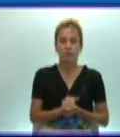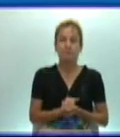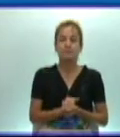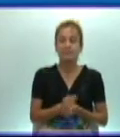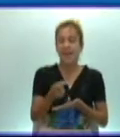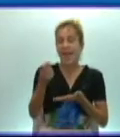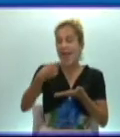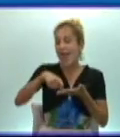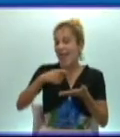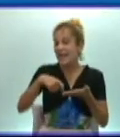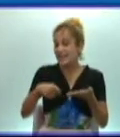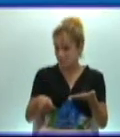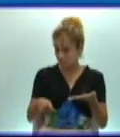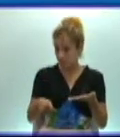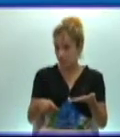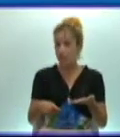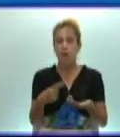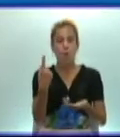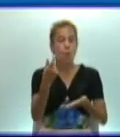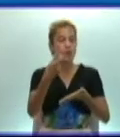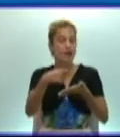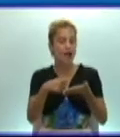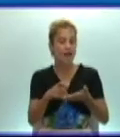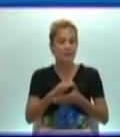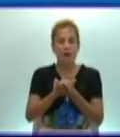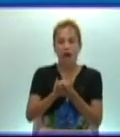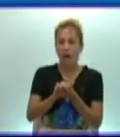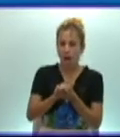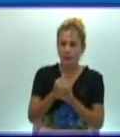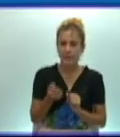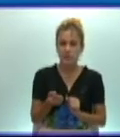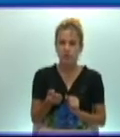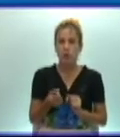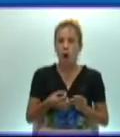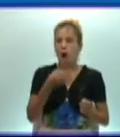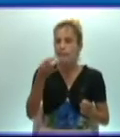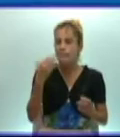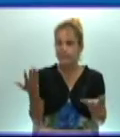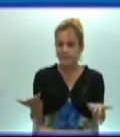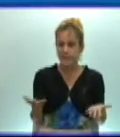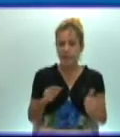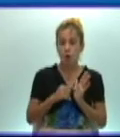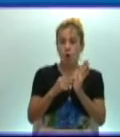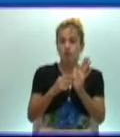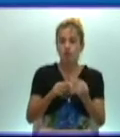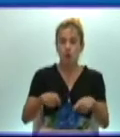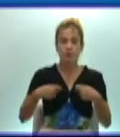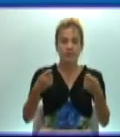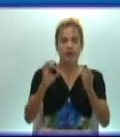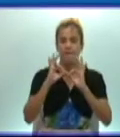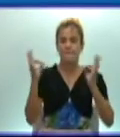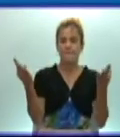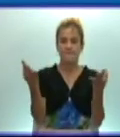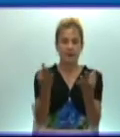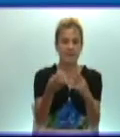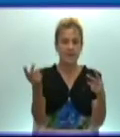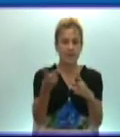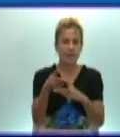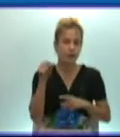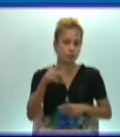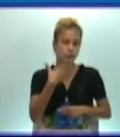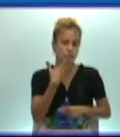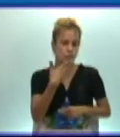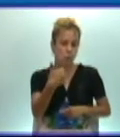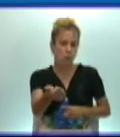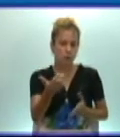amigo donde le comentes los consejos que te brinda tu familia para ser un buen estudiante. Recuerden